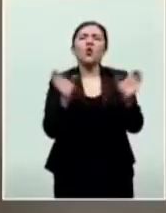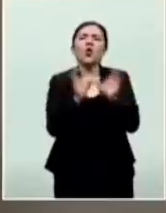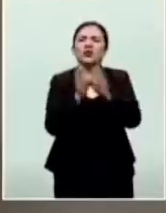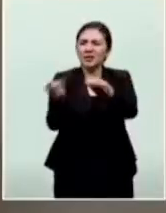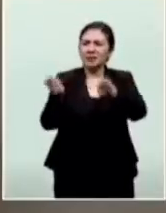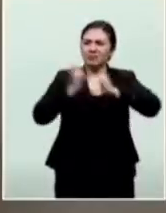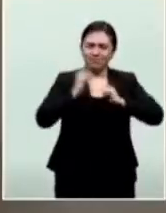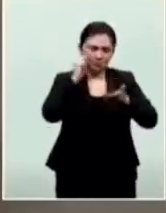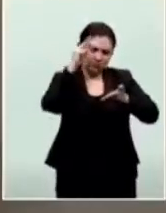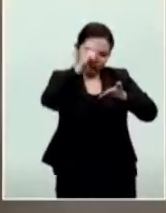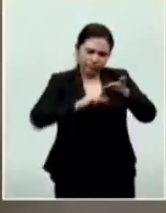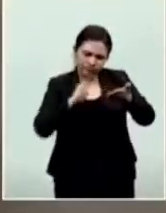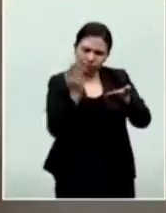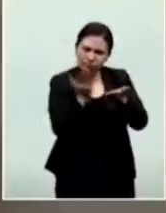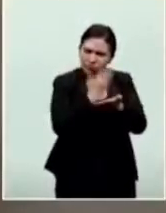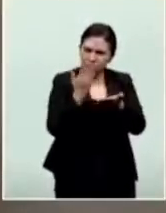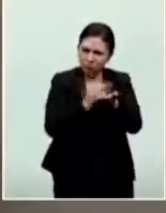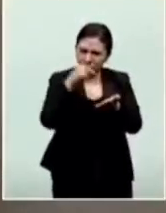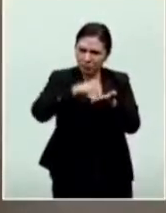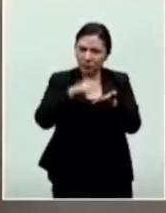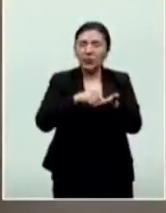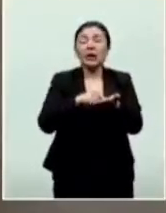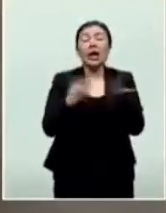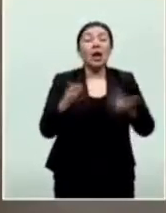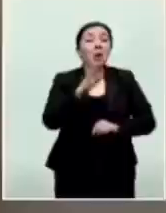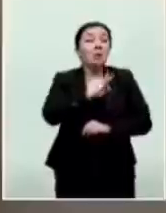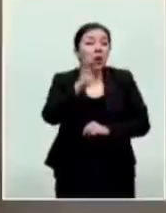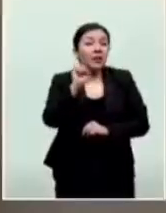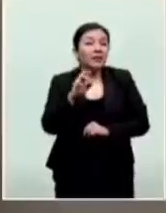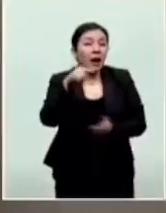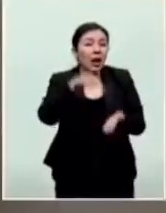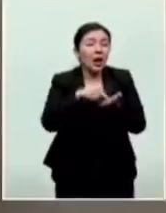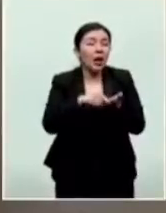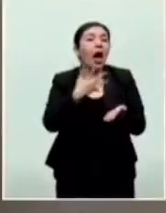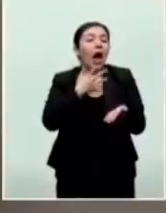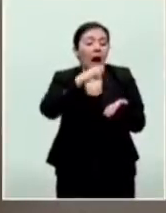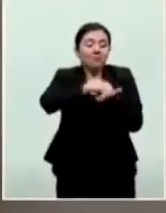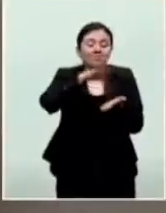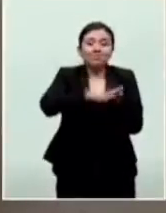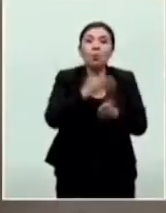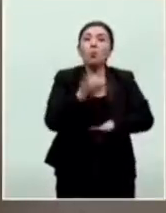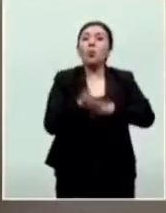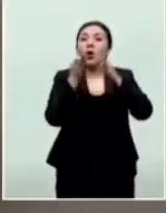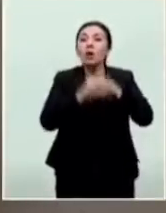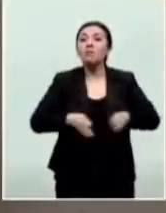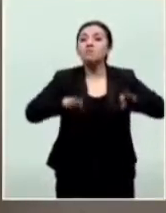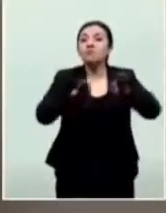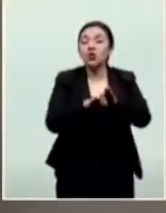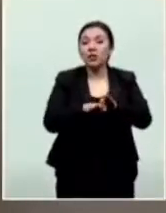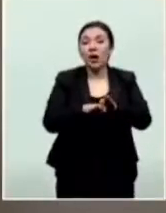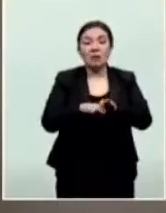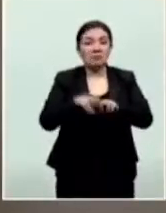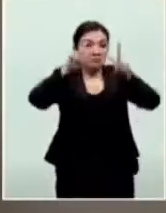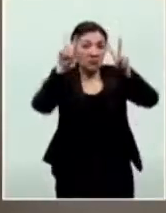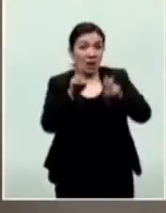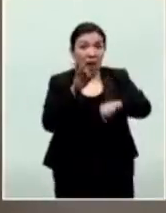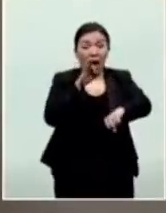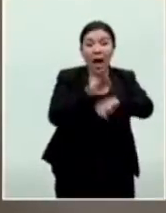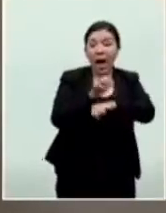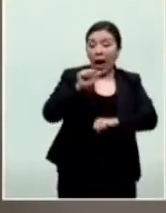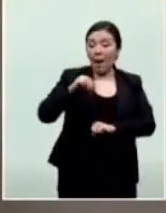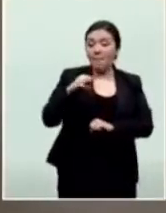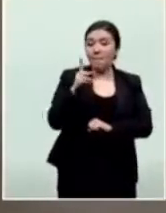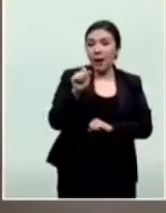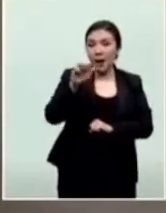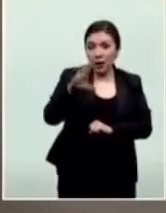nos llegaron, que pudieran generar precedentes importantes tanto en materia de amparo como